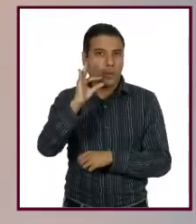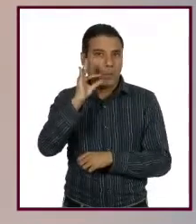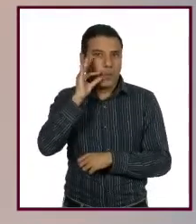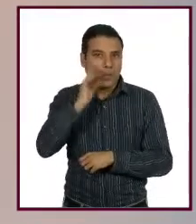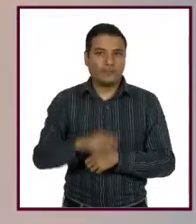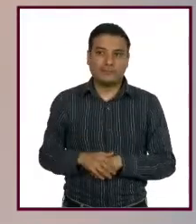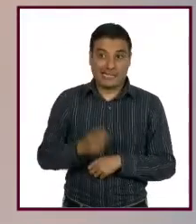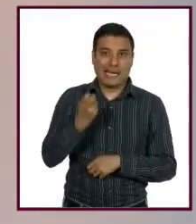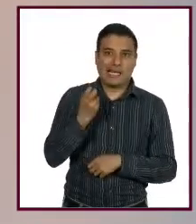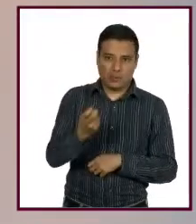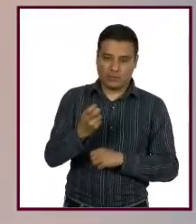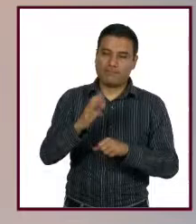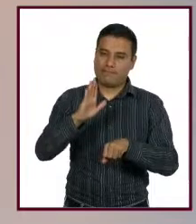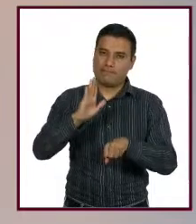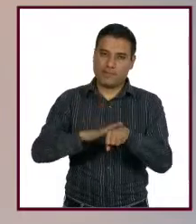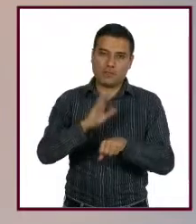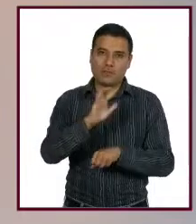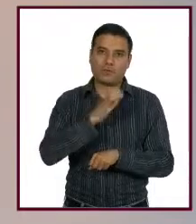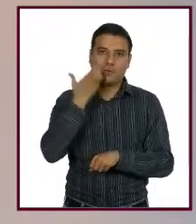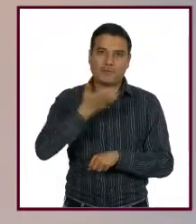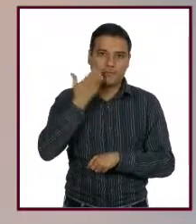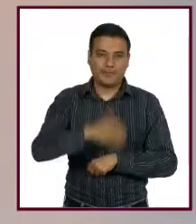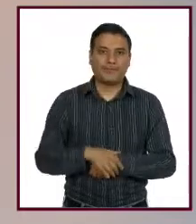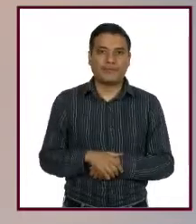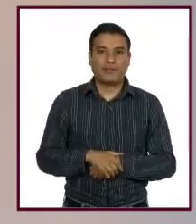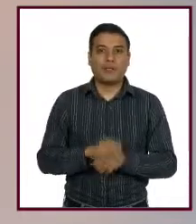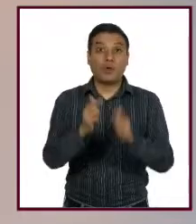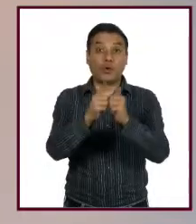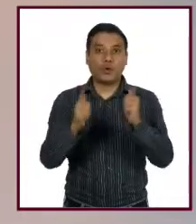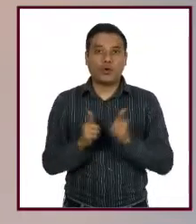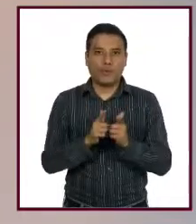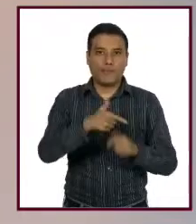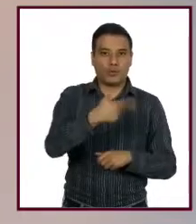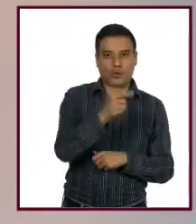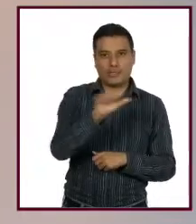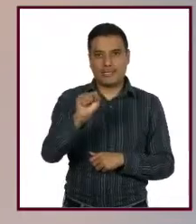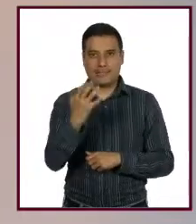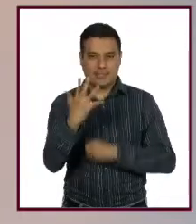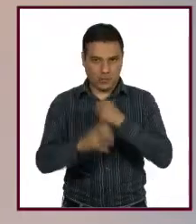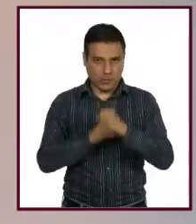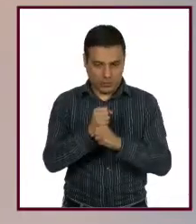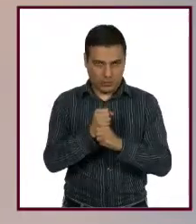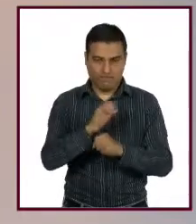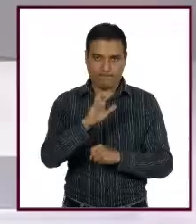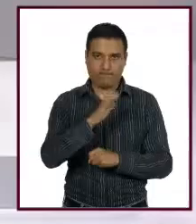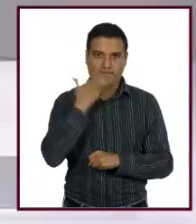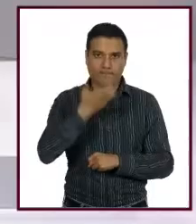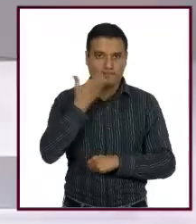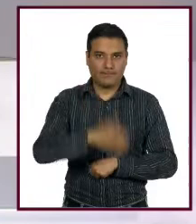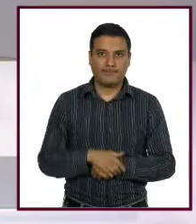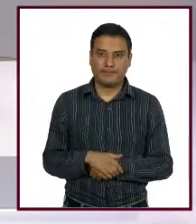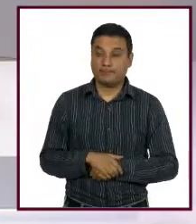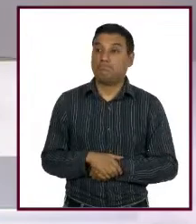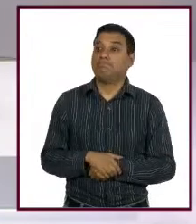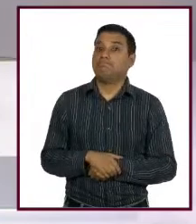más consumidas por este grupo de edad, de 12 a 65 años. Vaya, doctor,